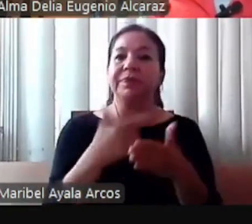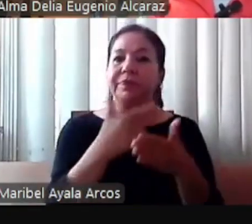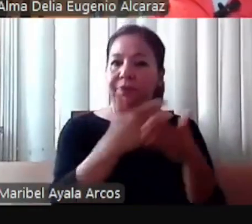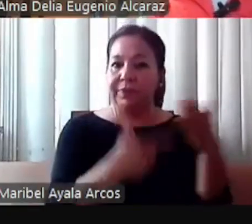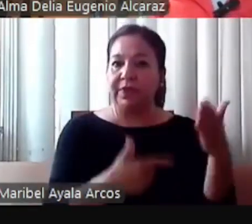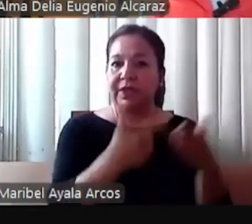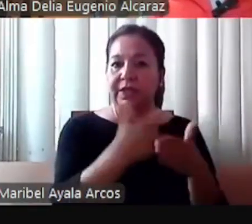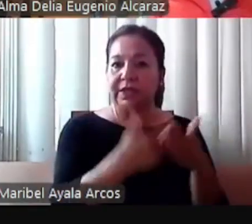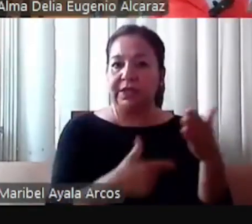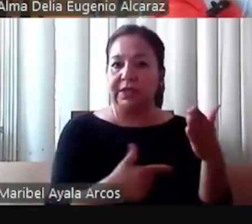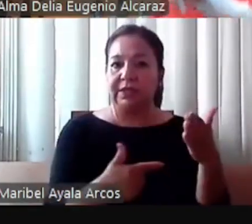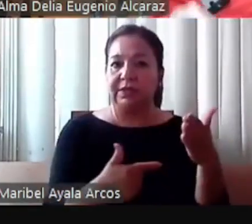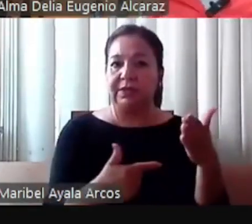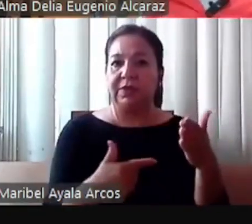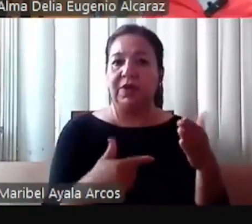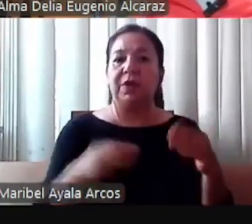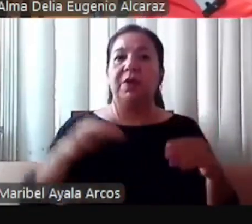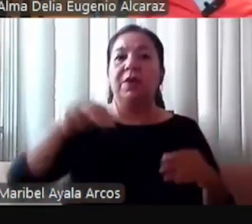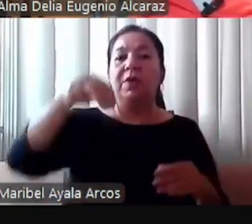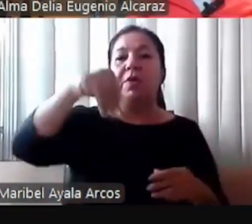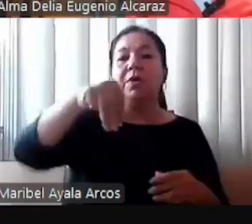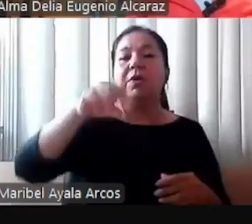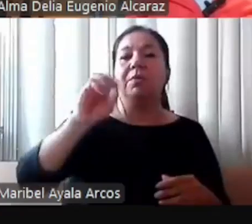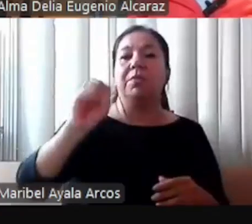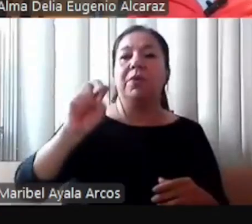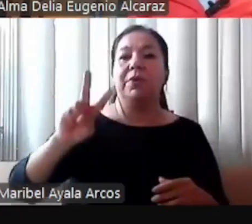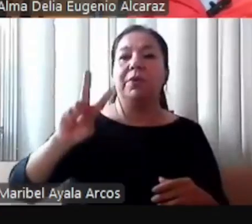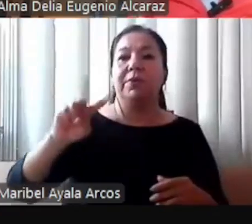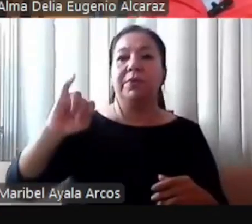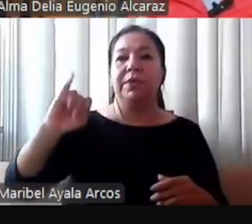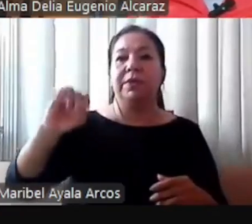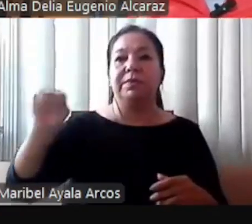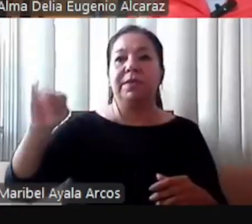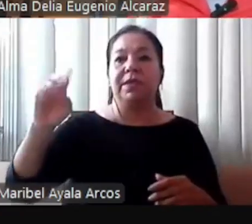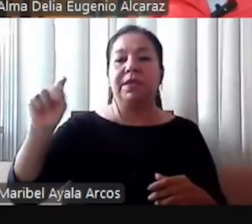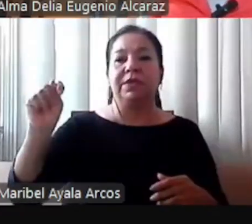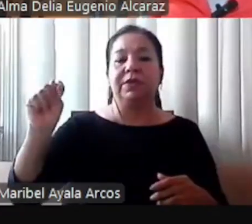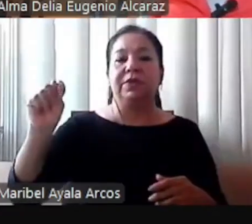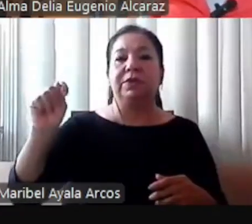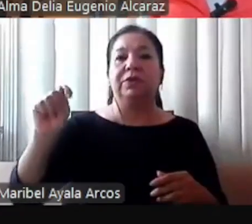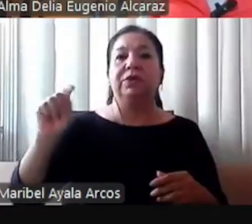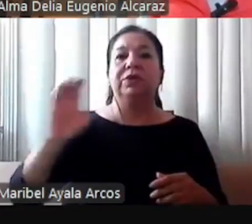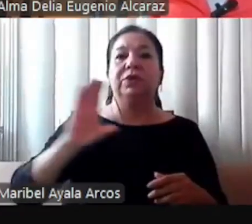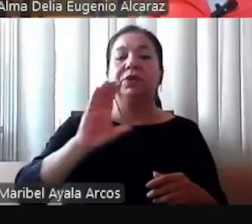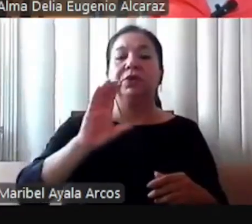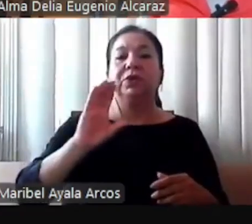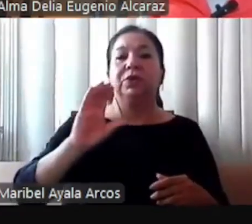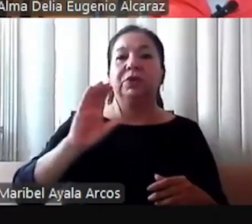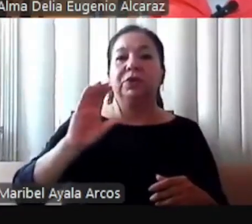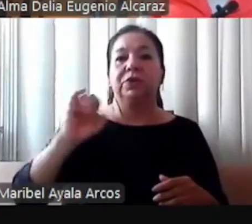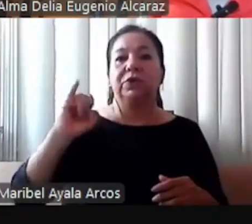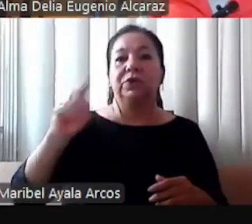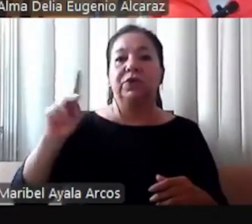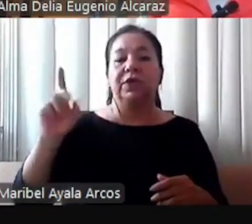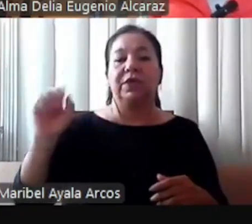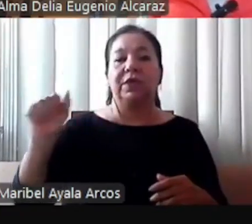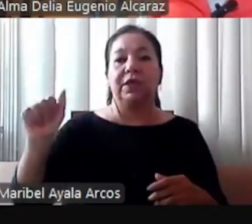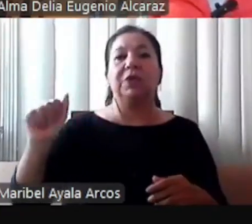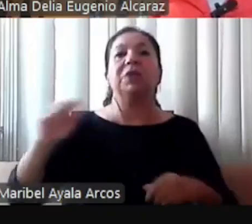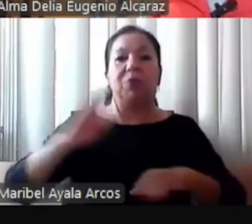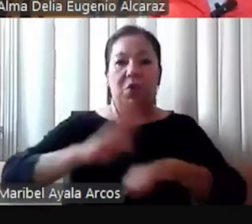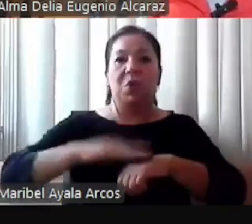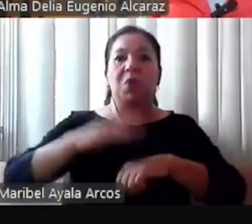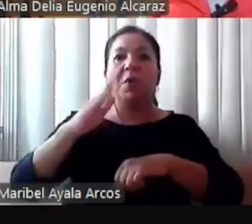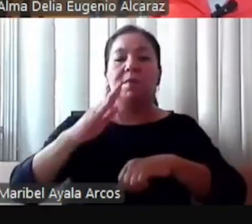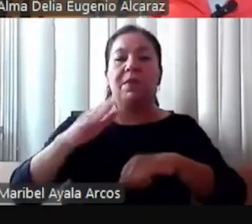hipótesis indicada es Movimiento Ciudadano, porque fue el que obtuvo el 26.60 de la votación, es decir, la más alta, lo que le